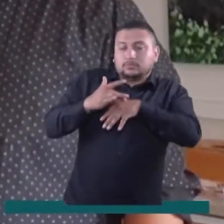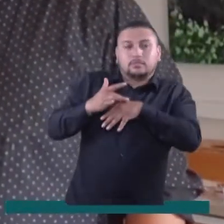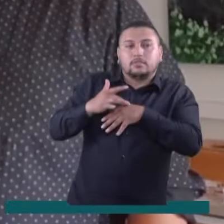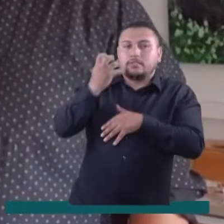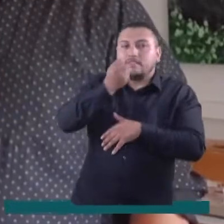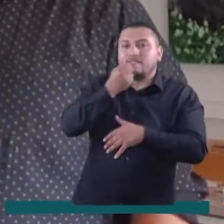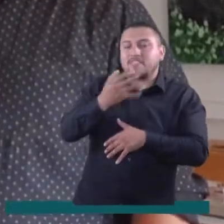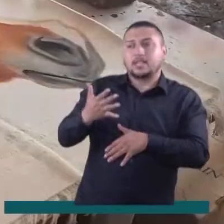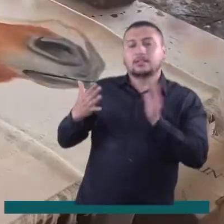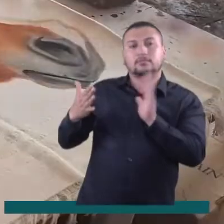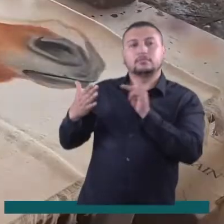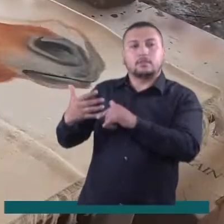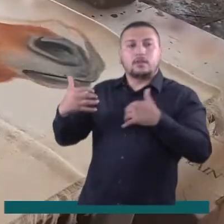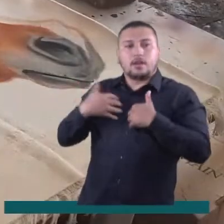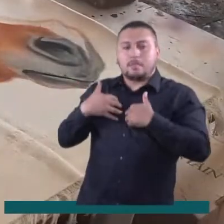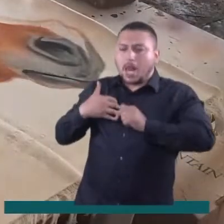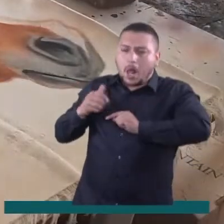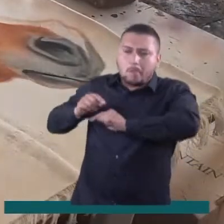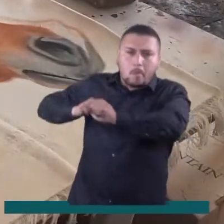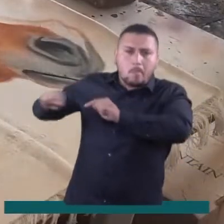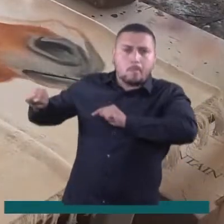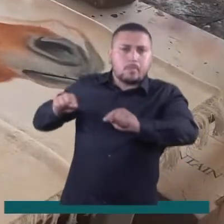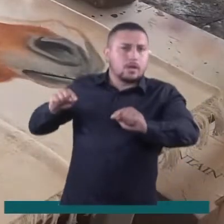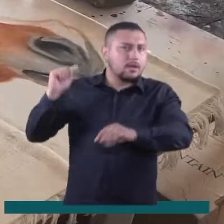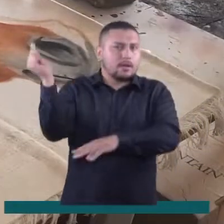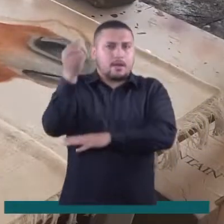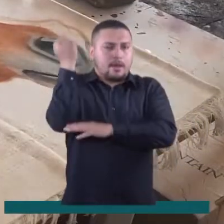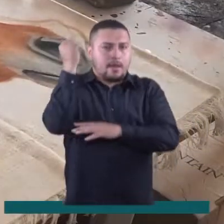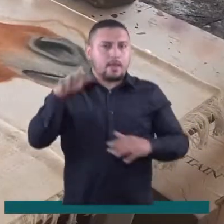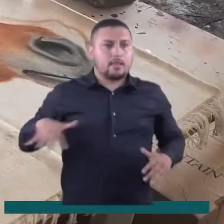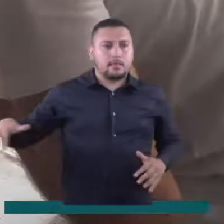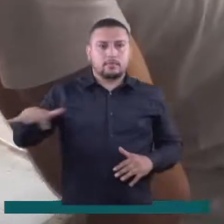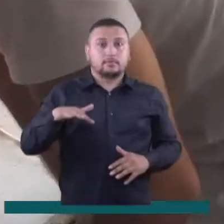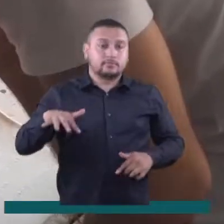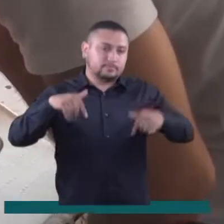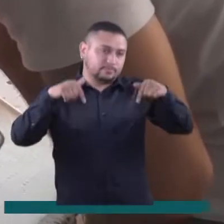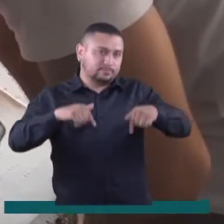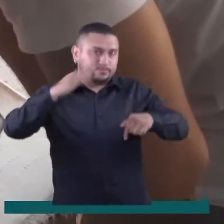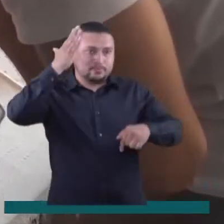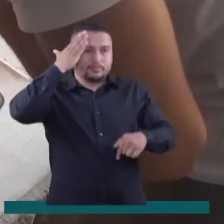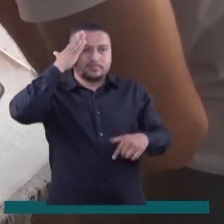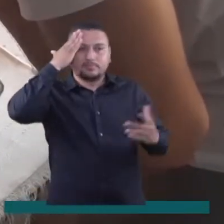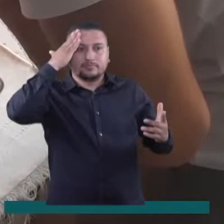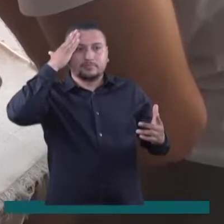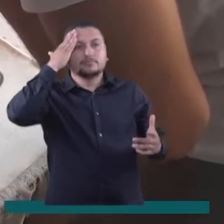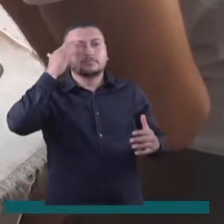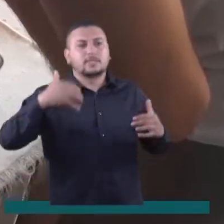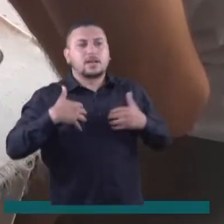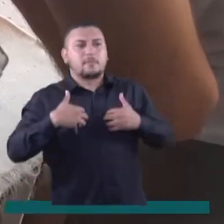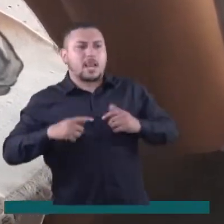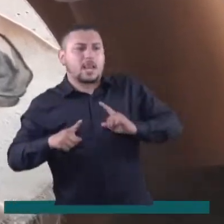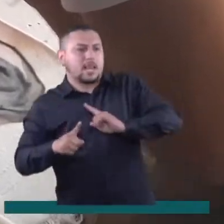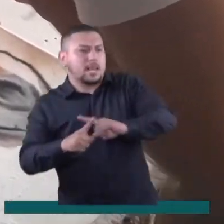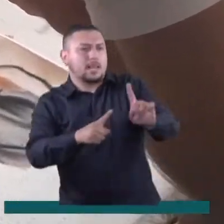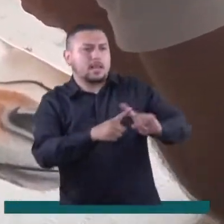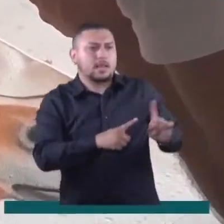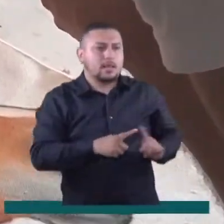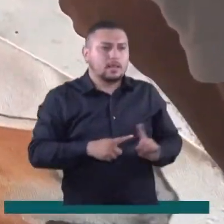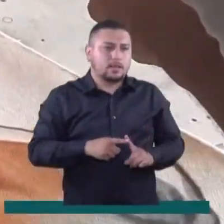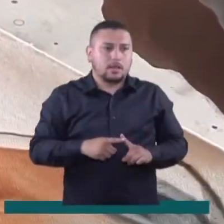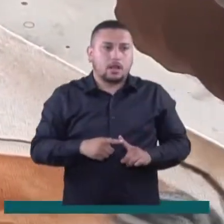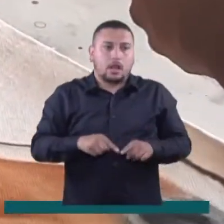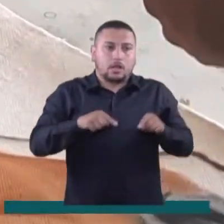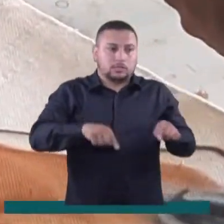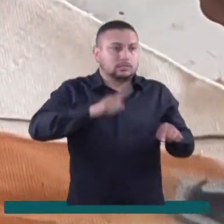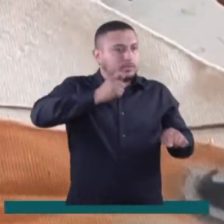belleza que tiene toda la fauna a nivel general y sobre todo pues aquí que estamos en este territorio lleno de fauna, pues más que